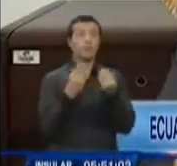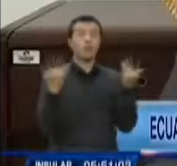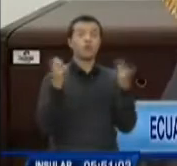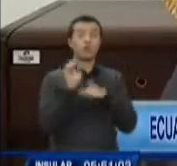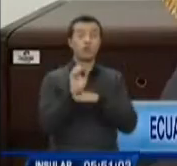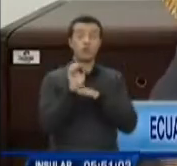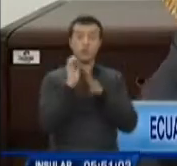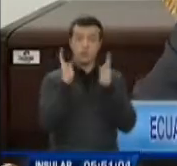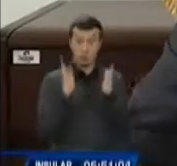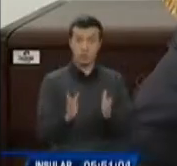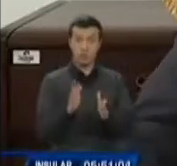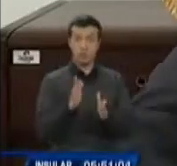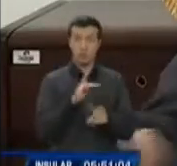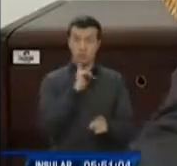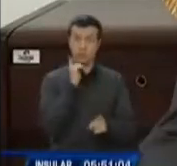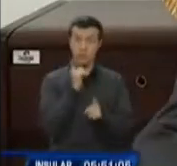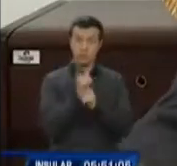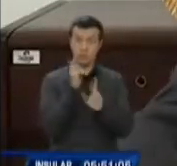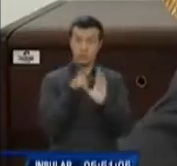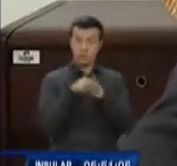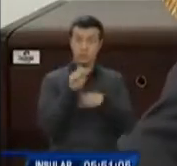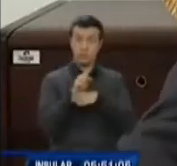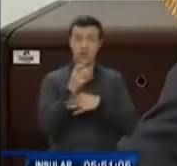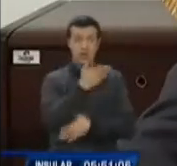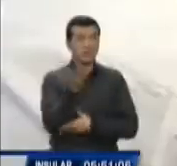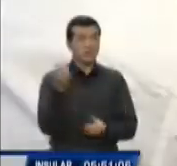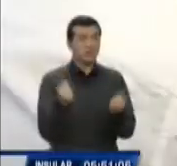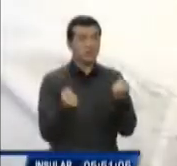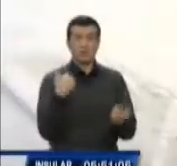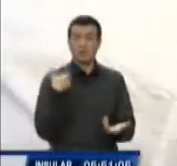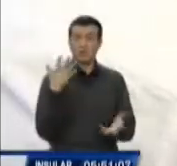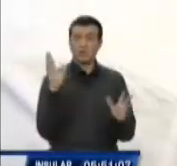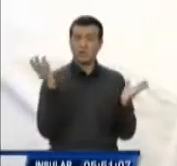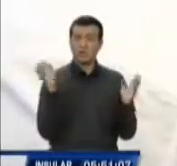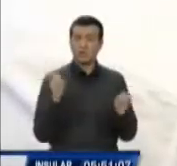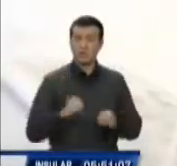ecuatorianos, que son parte de ese Estado, no tienen ni siquiera vehículo. Alexis Moncayo, Ecuador TV.